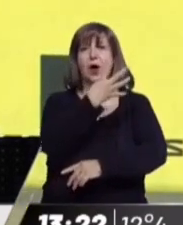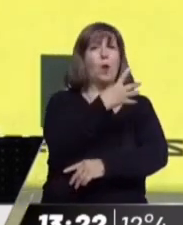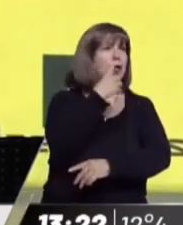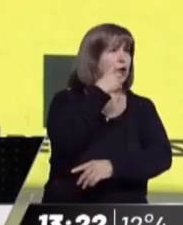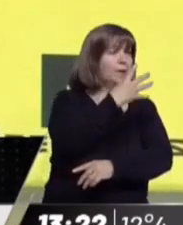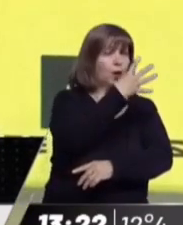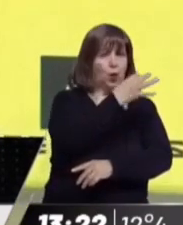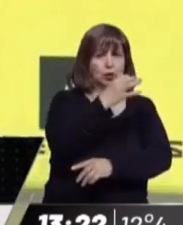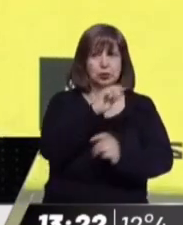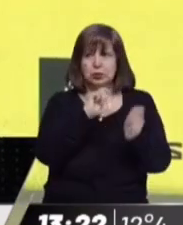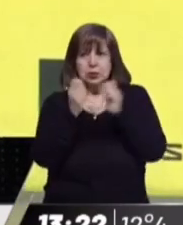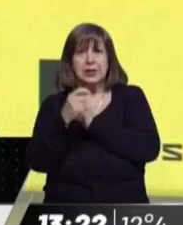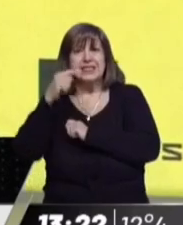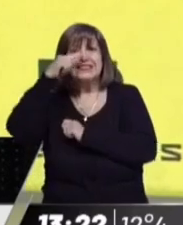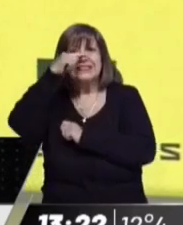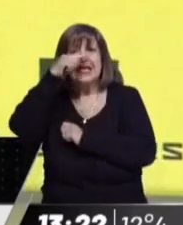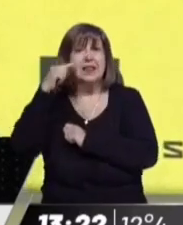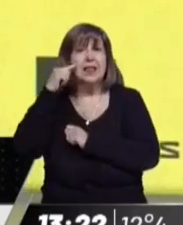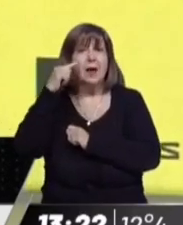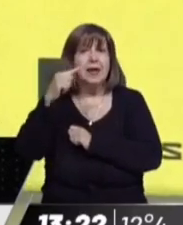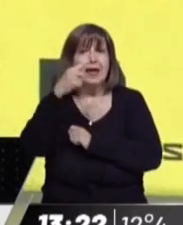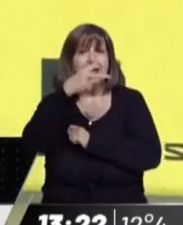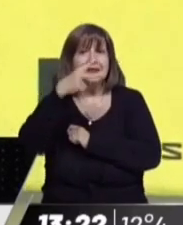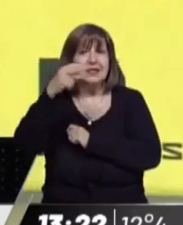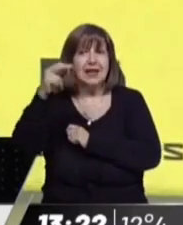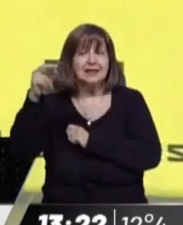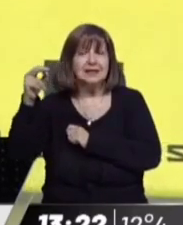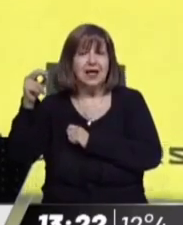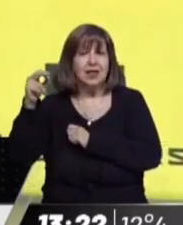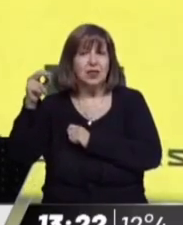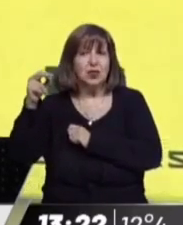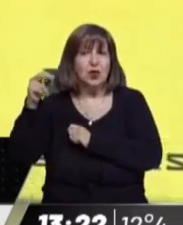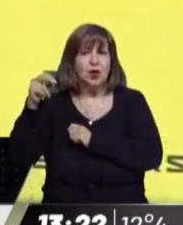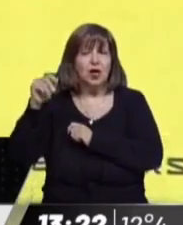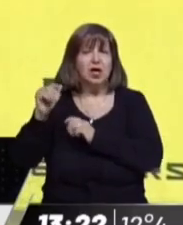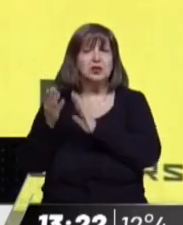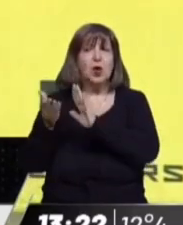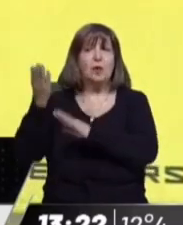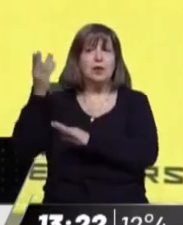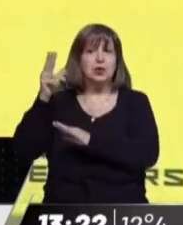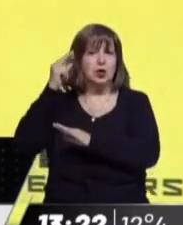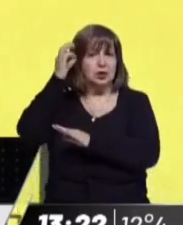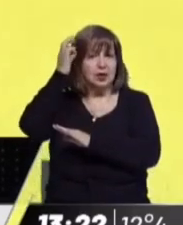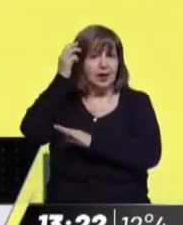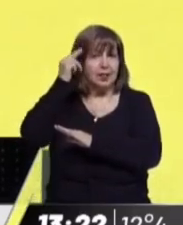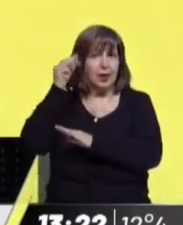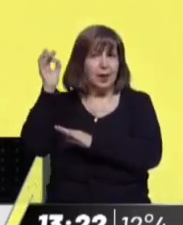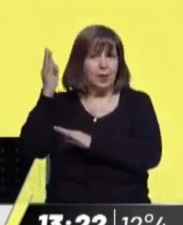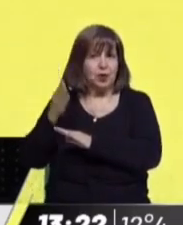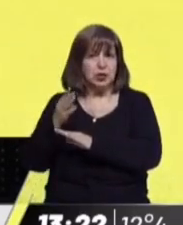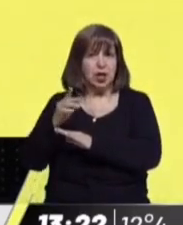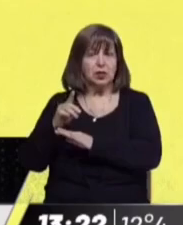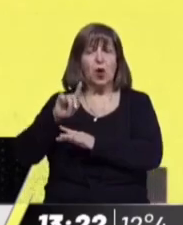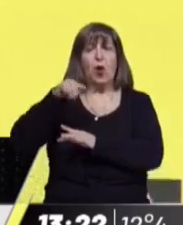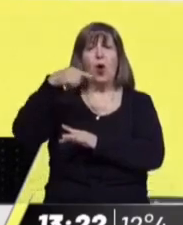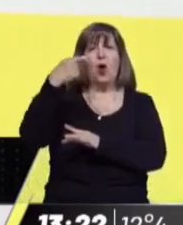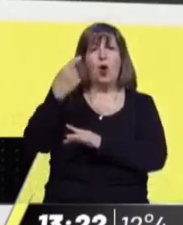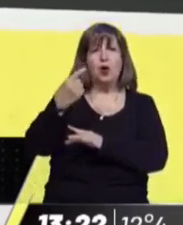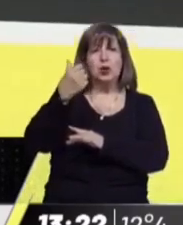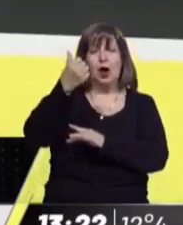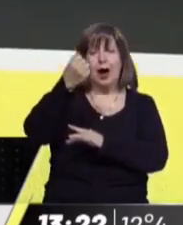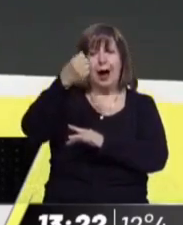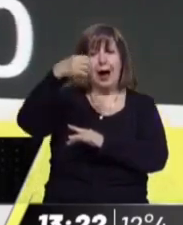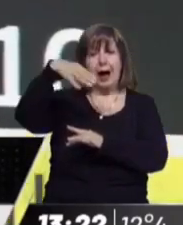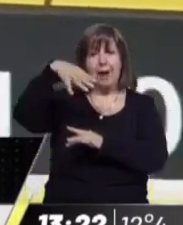4400 a 7300 lo que ha tenido un aumento de un 39 por y acá Tenemos también